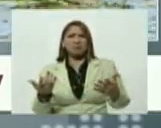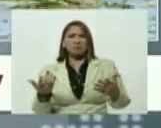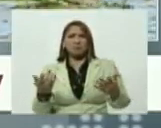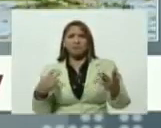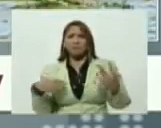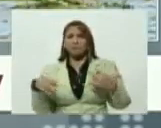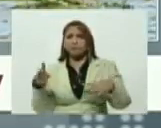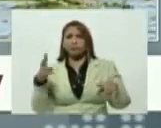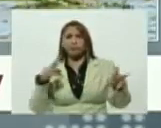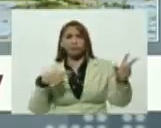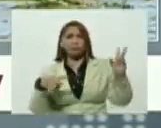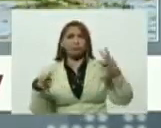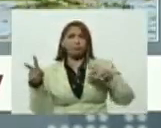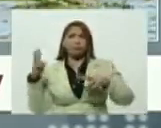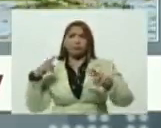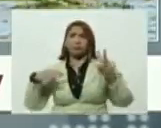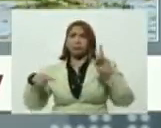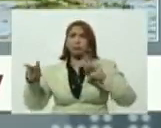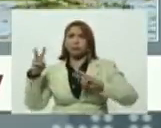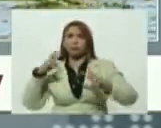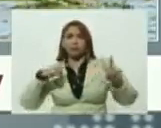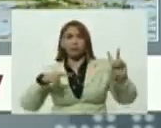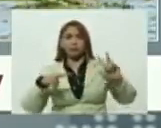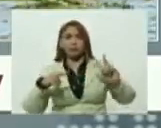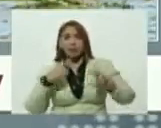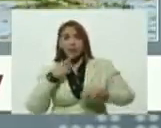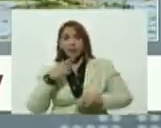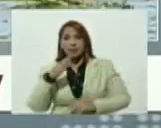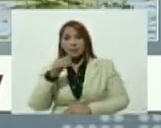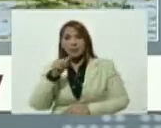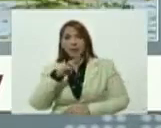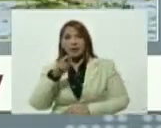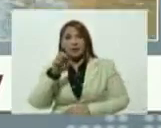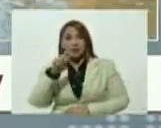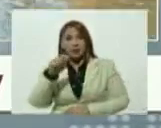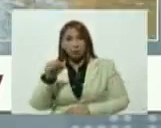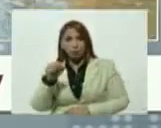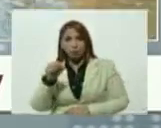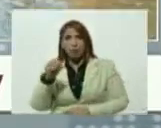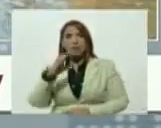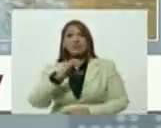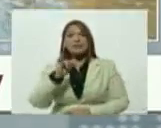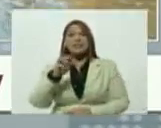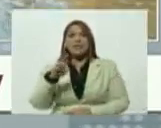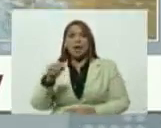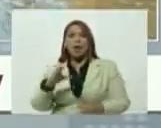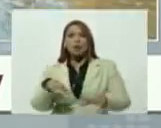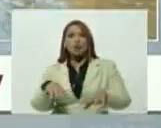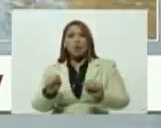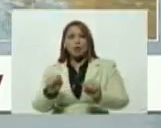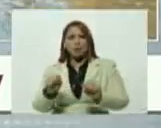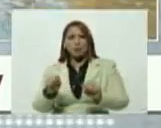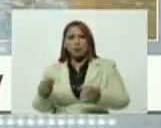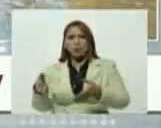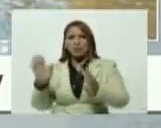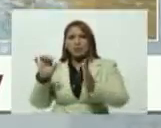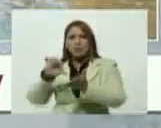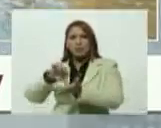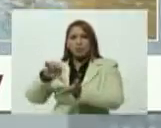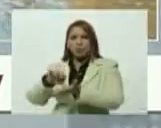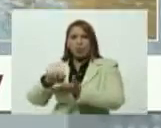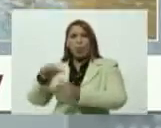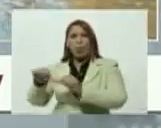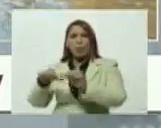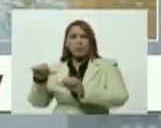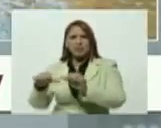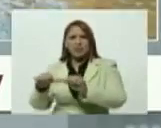en Miami, porque dicen que Barreto Sira es dueño de un centro comercial en Miami y de grandes propiedades.